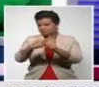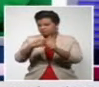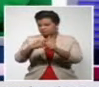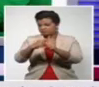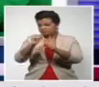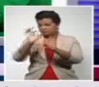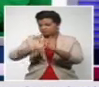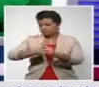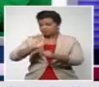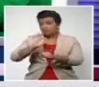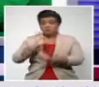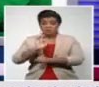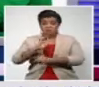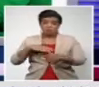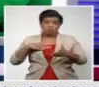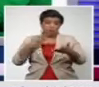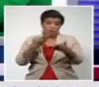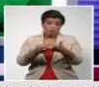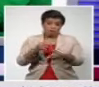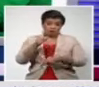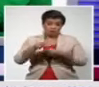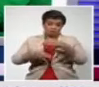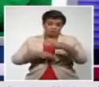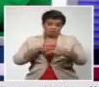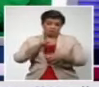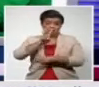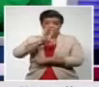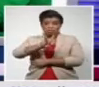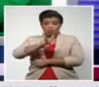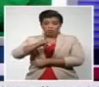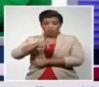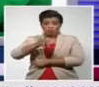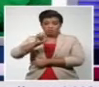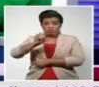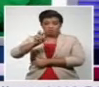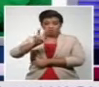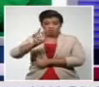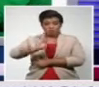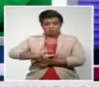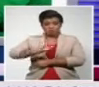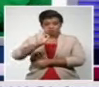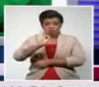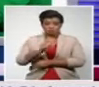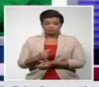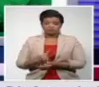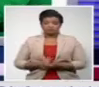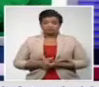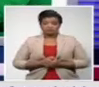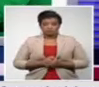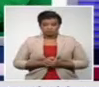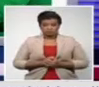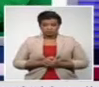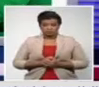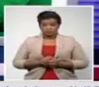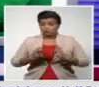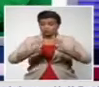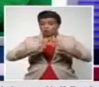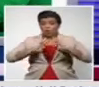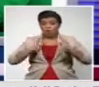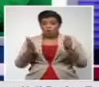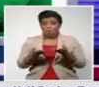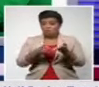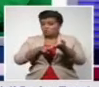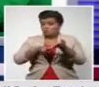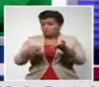las muestras analizadas de un 2,02%. De todas las provincias y el